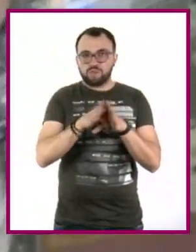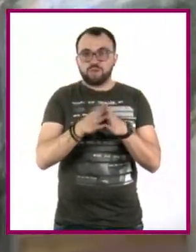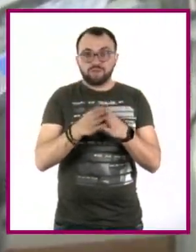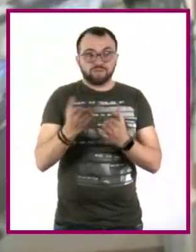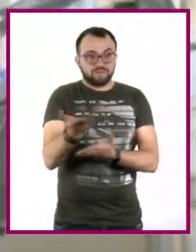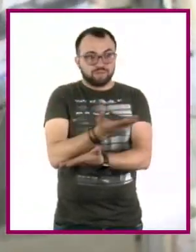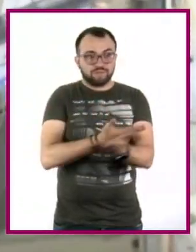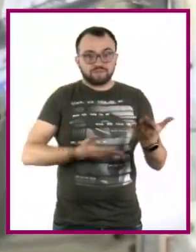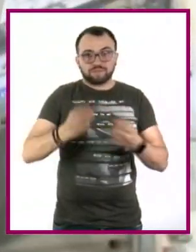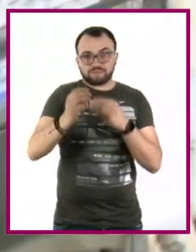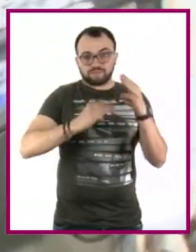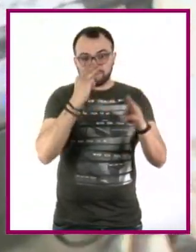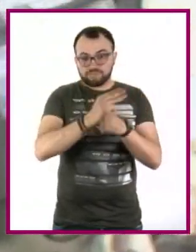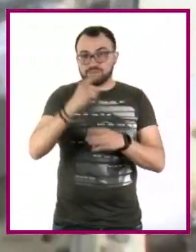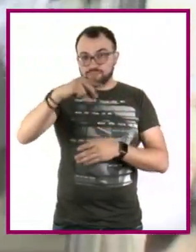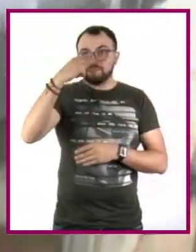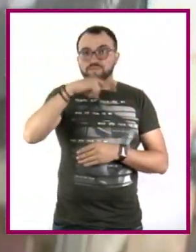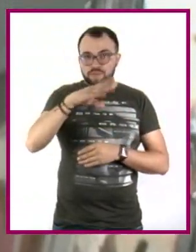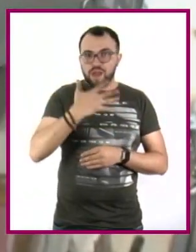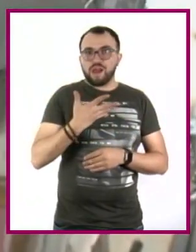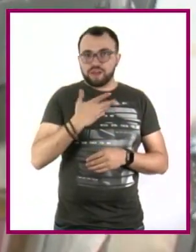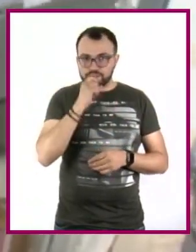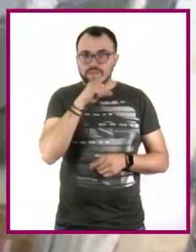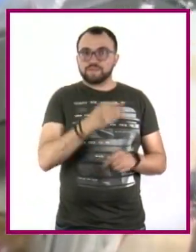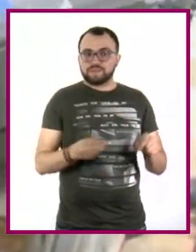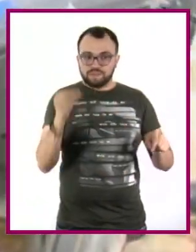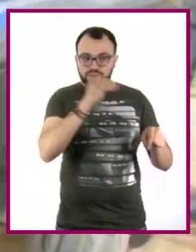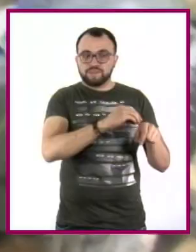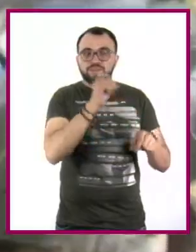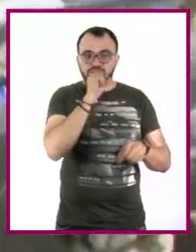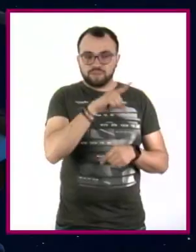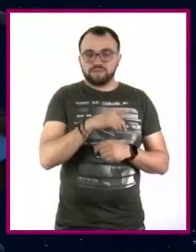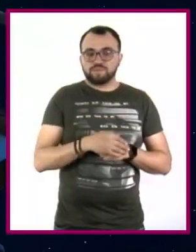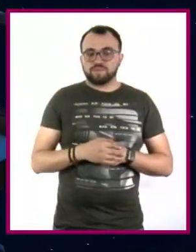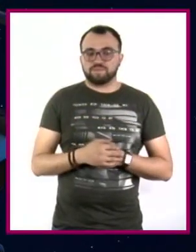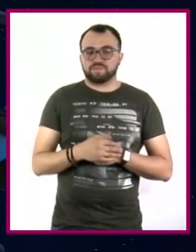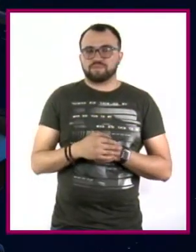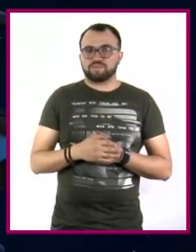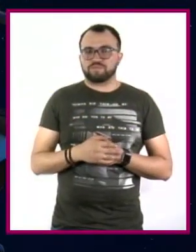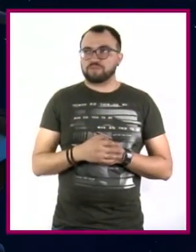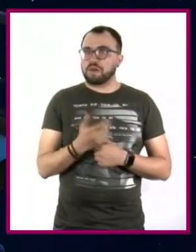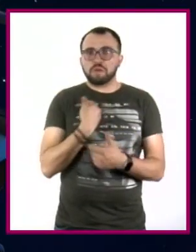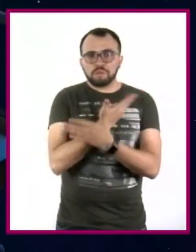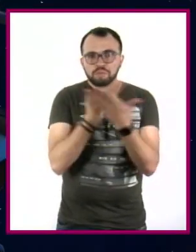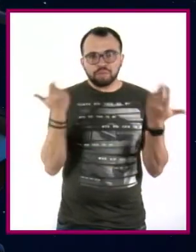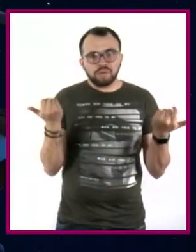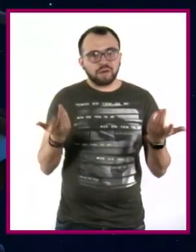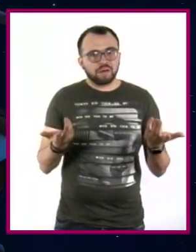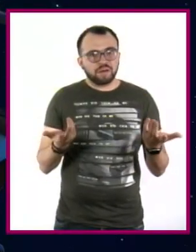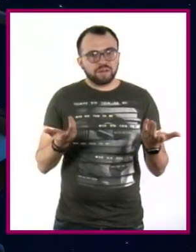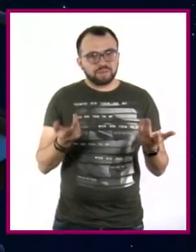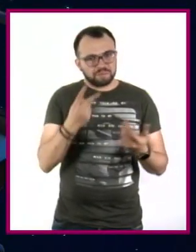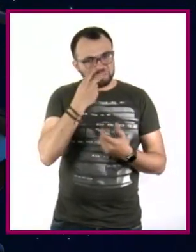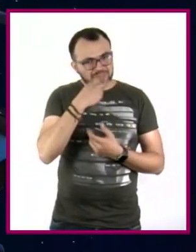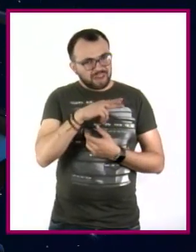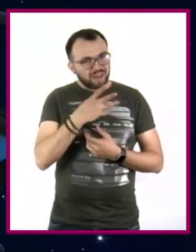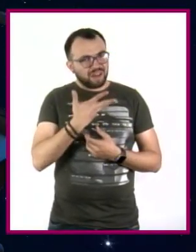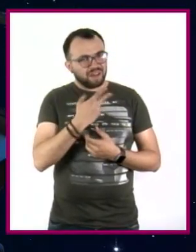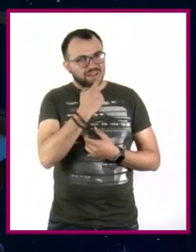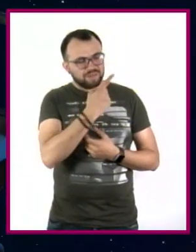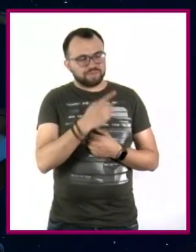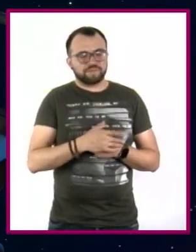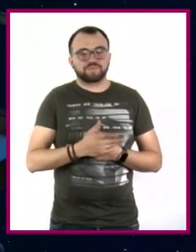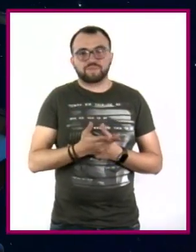mundial. Incluso México tiene su aportación en la Estación Espacial. Esa sí no me la sabía. Te seré